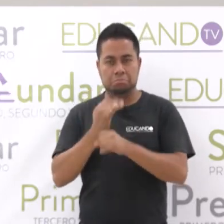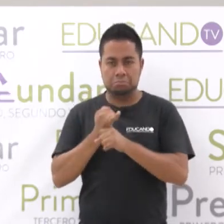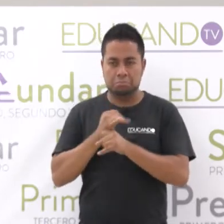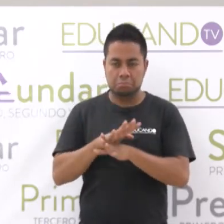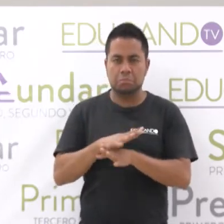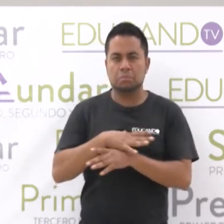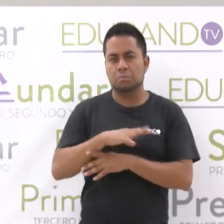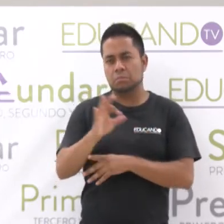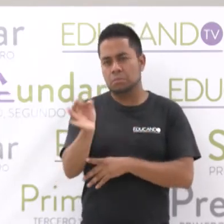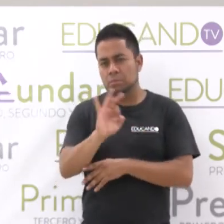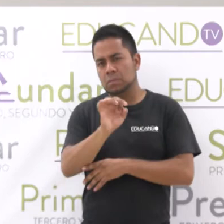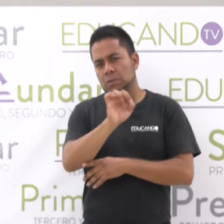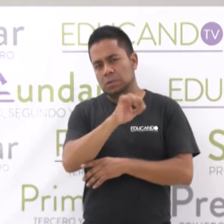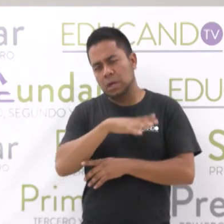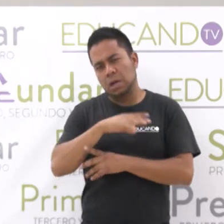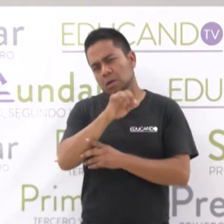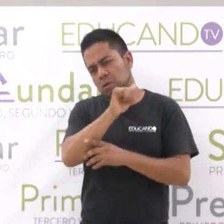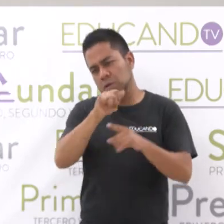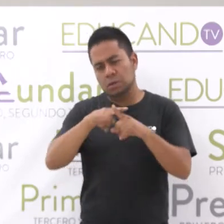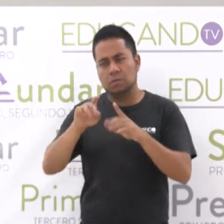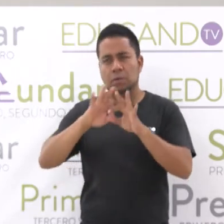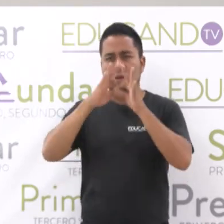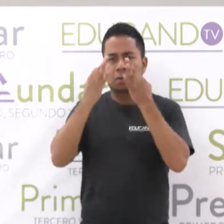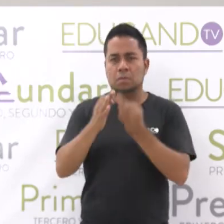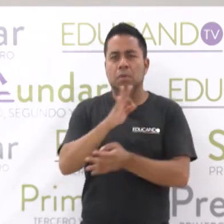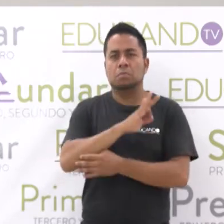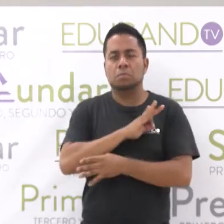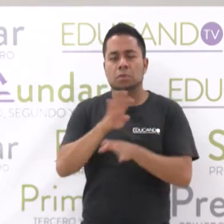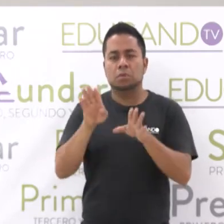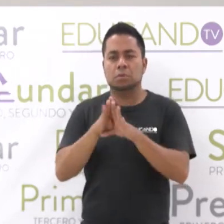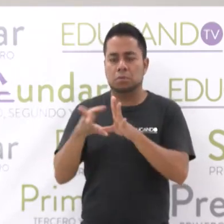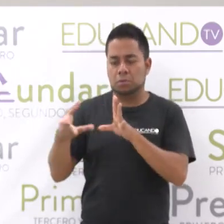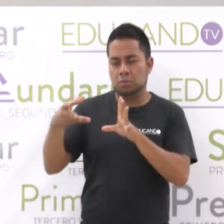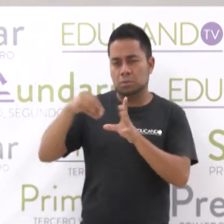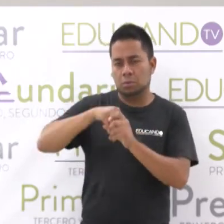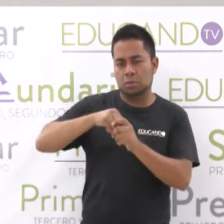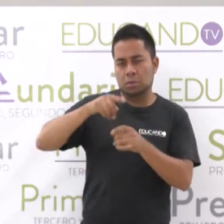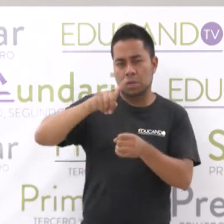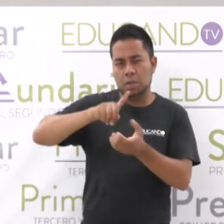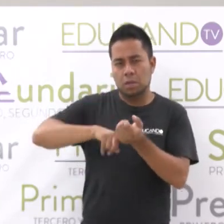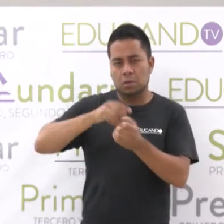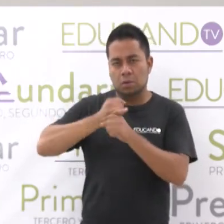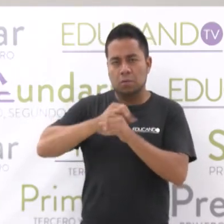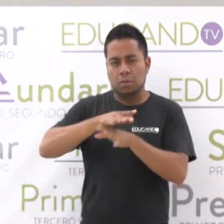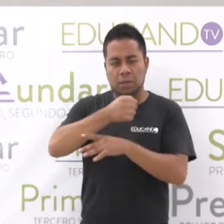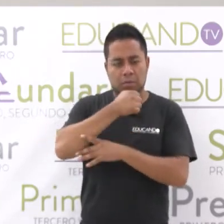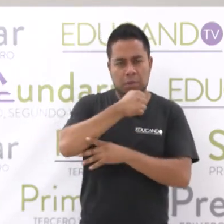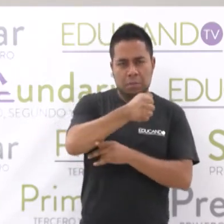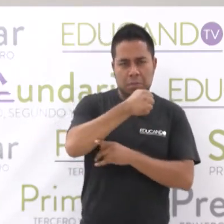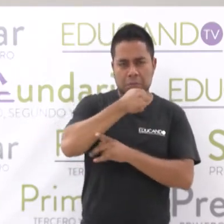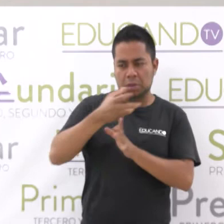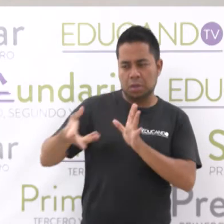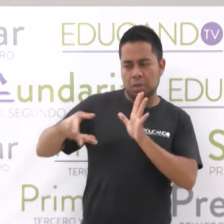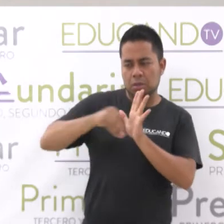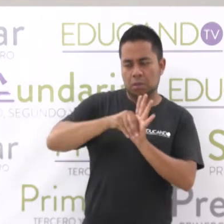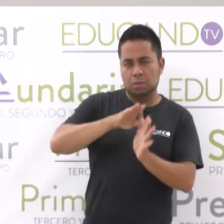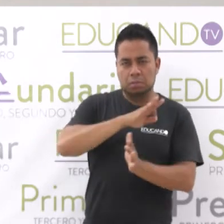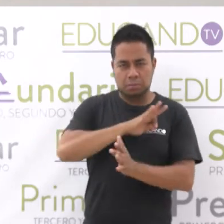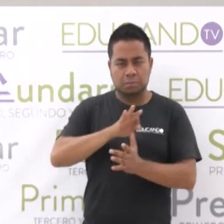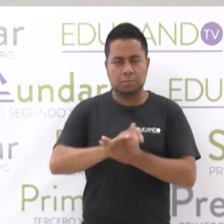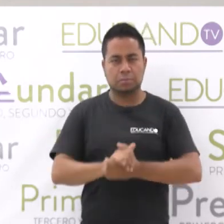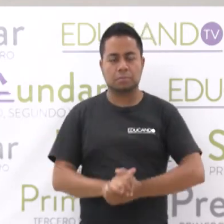vamos a ver otra manera de que se puede integrar la información en un reportaje. Y